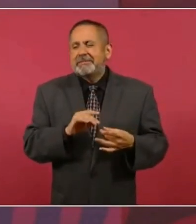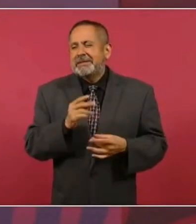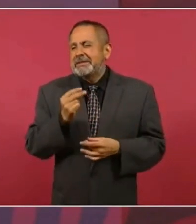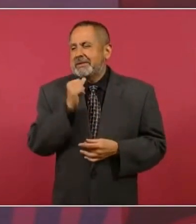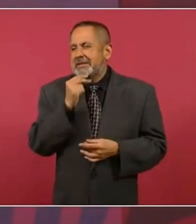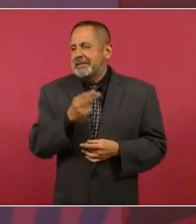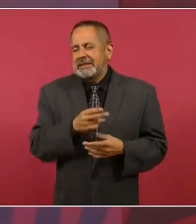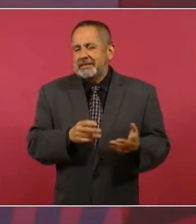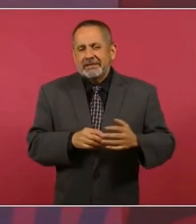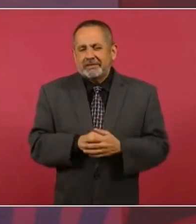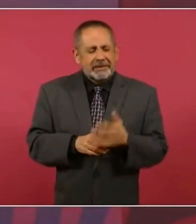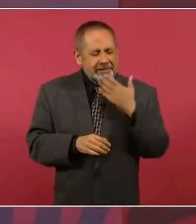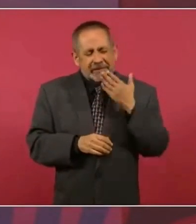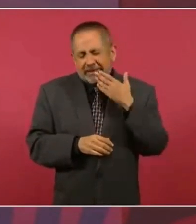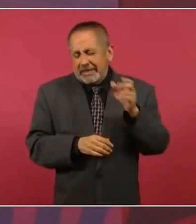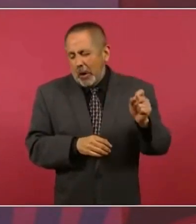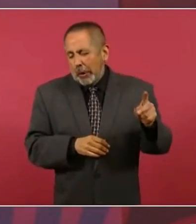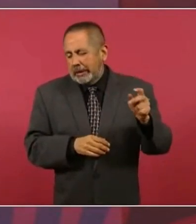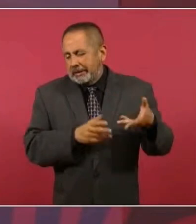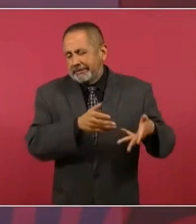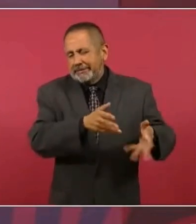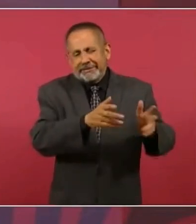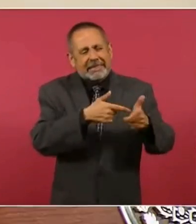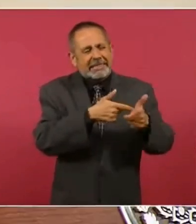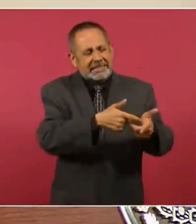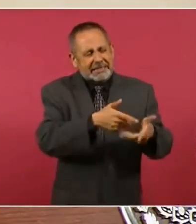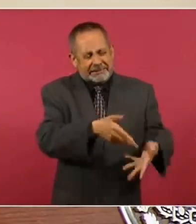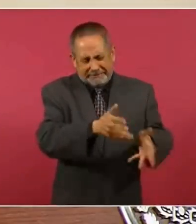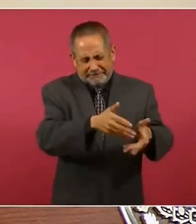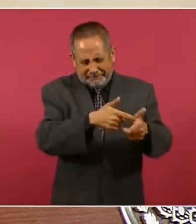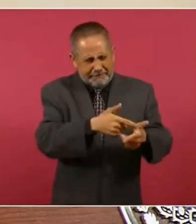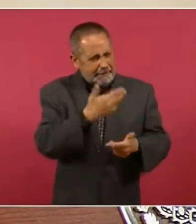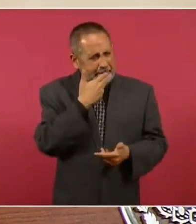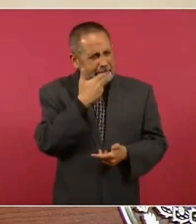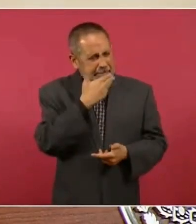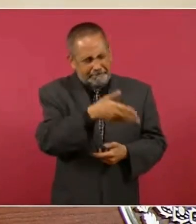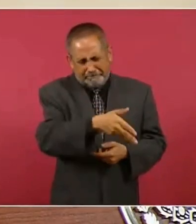le decía: está bien, sigue tu camino, ahí vas,